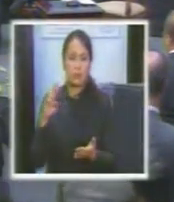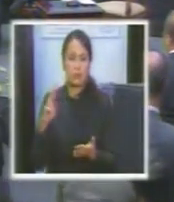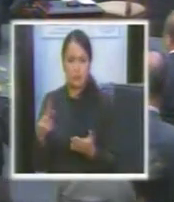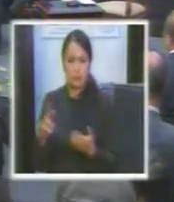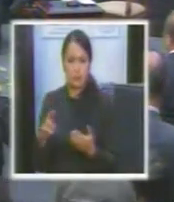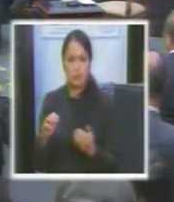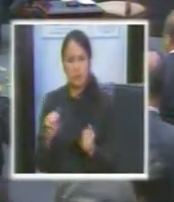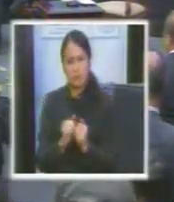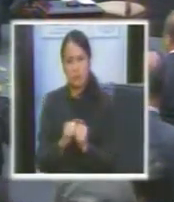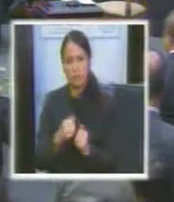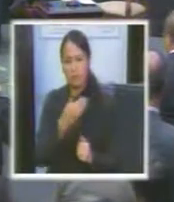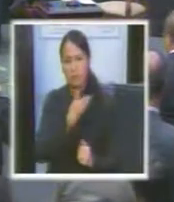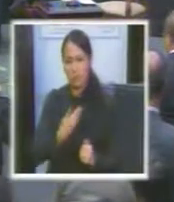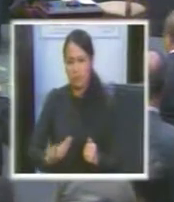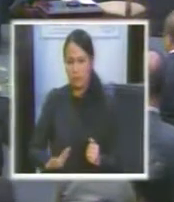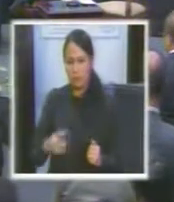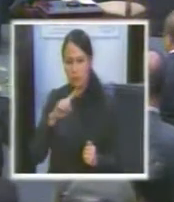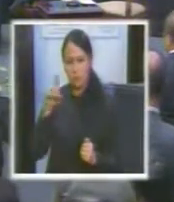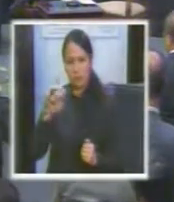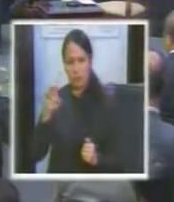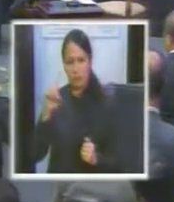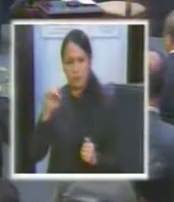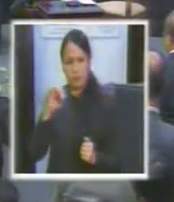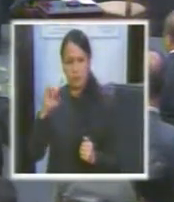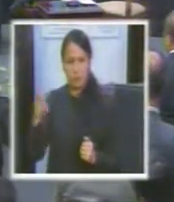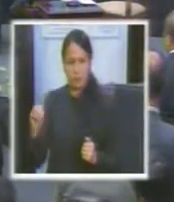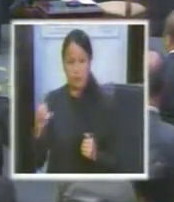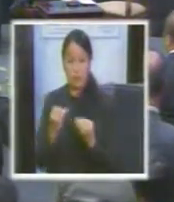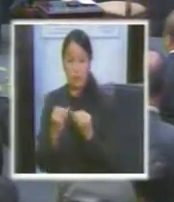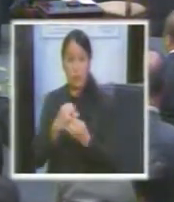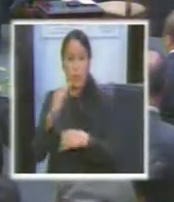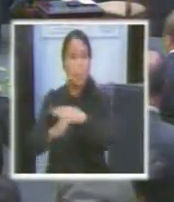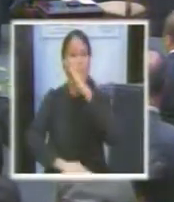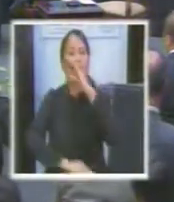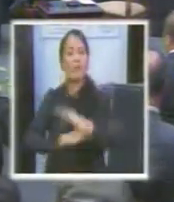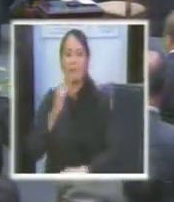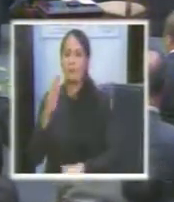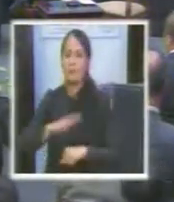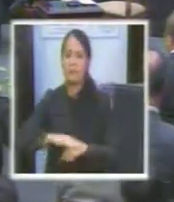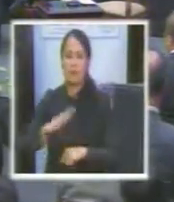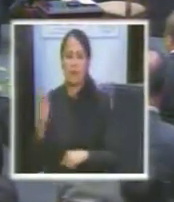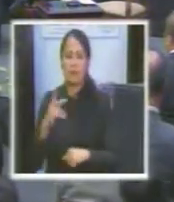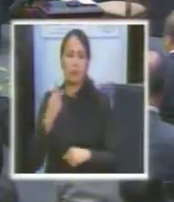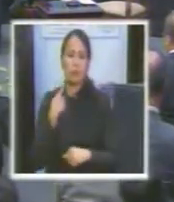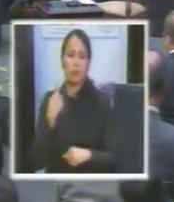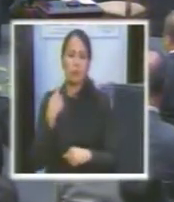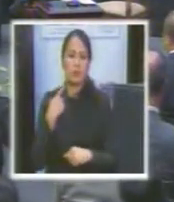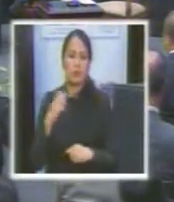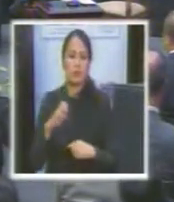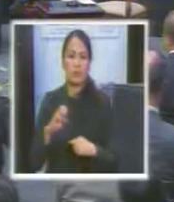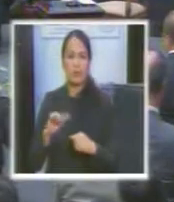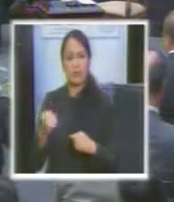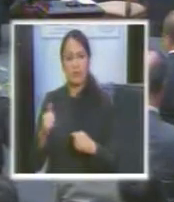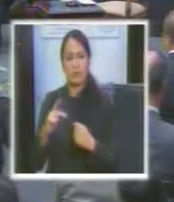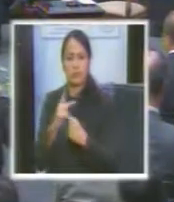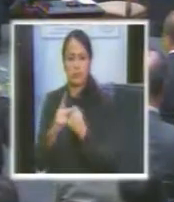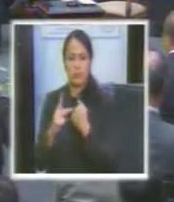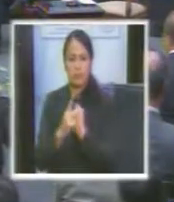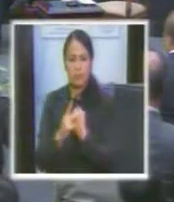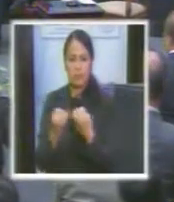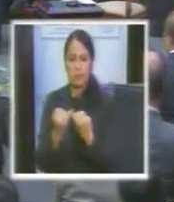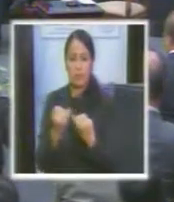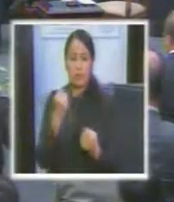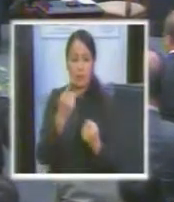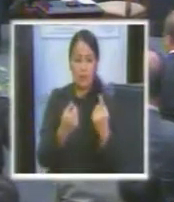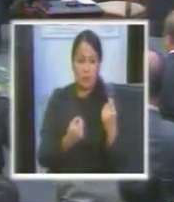Zedillo. Constituyó el más importante éxito de su política exterior, aún aceptando la posición de algunos que lo califican